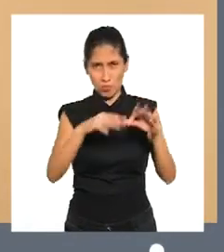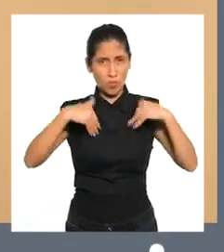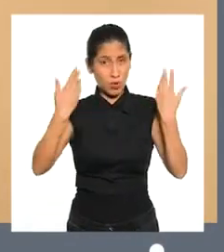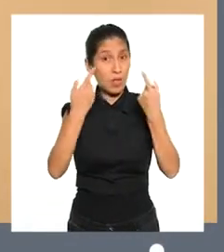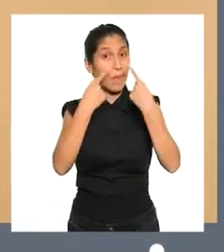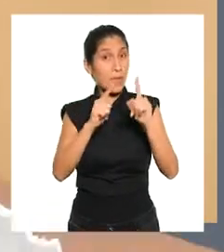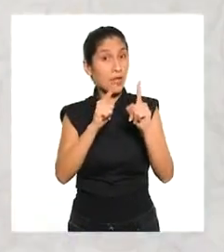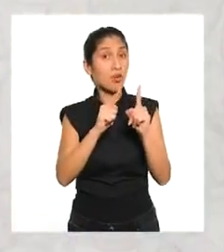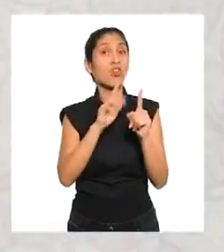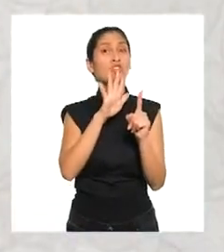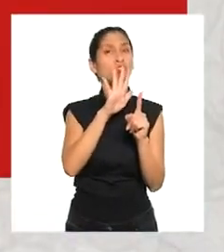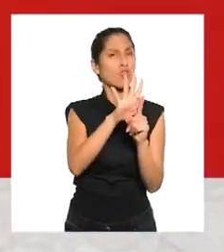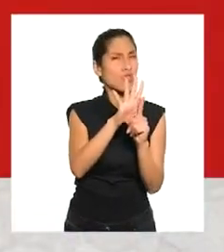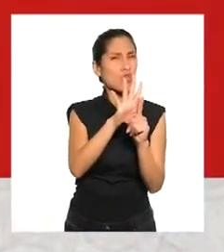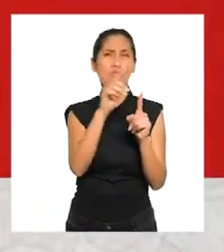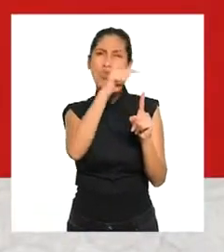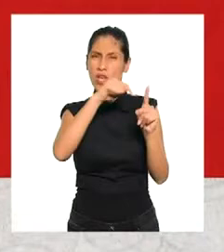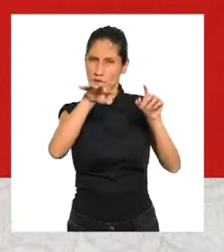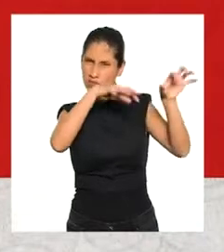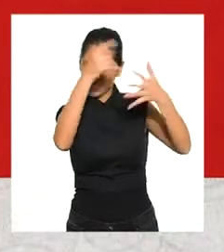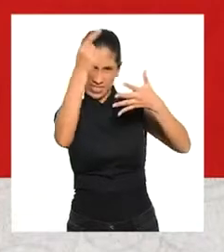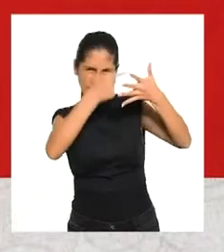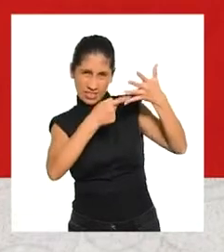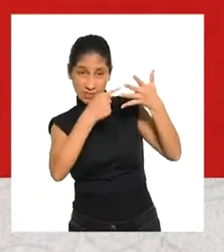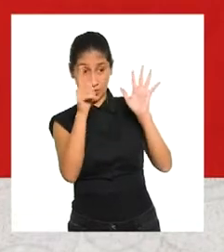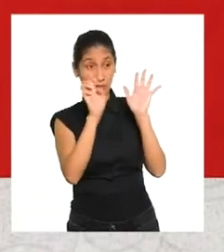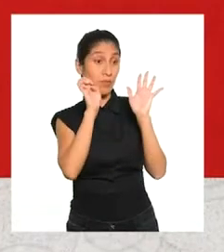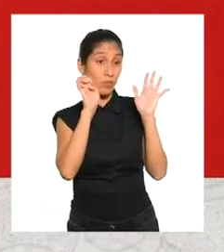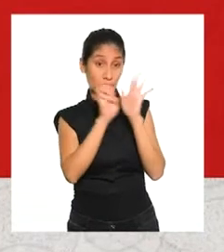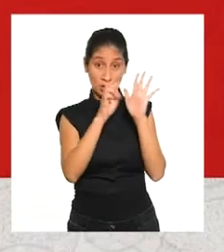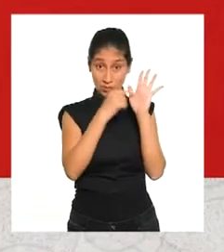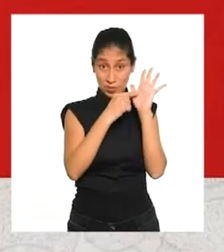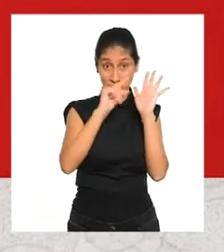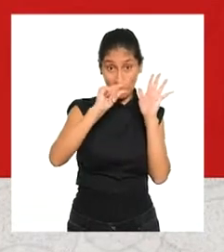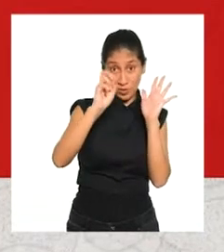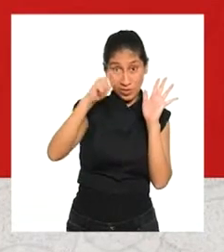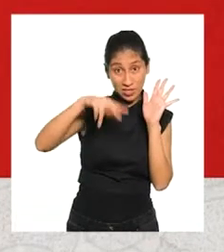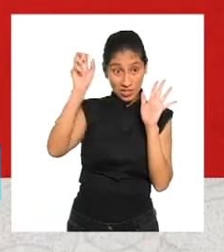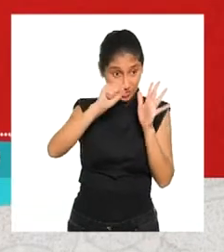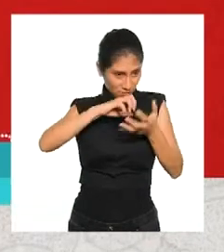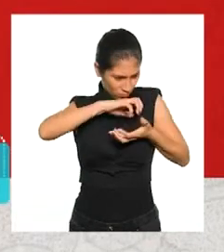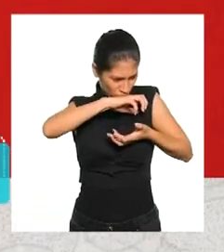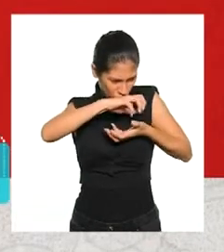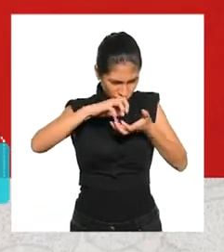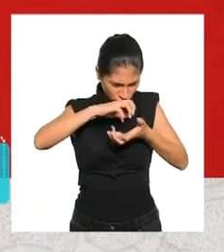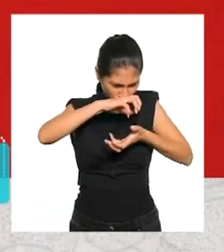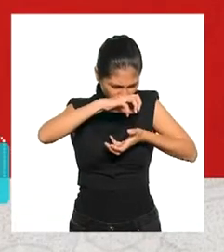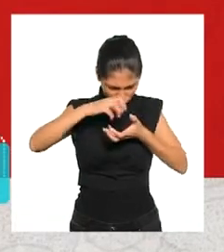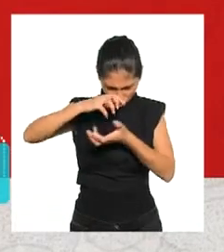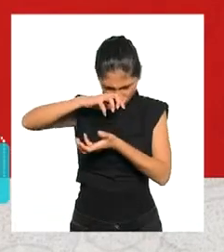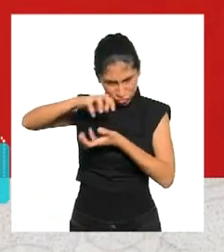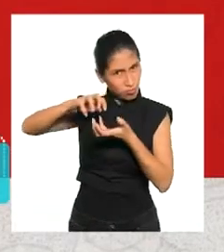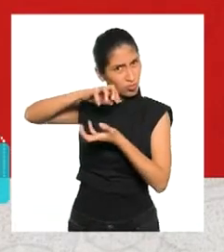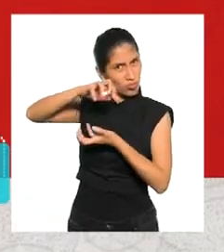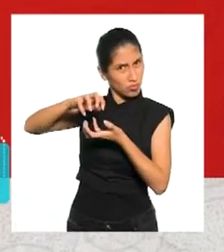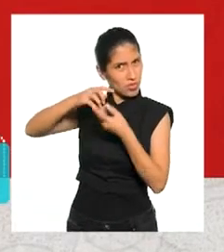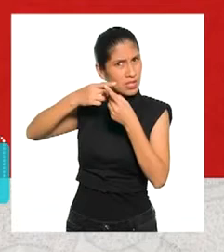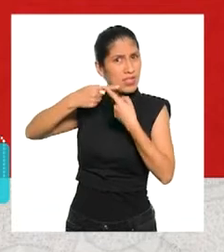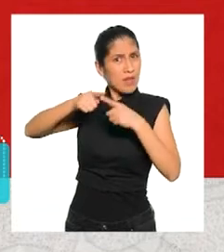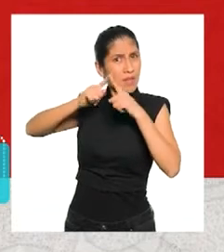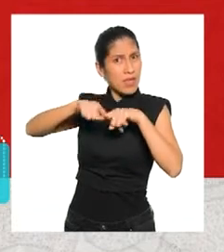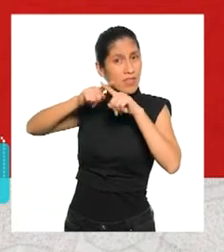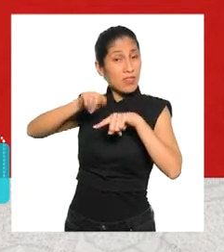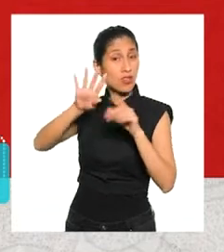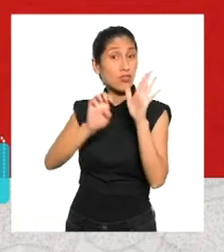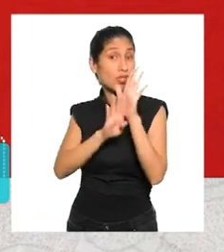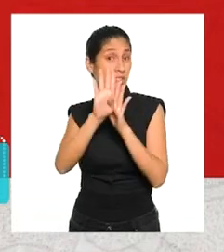funcionan puede ser diferente. Los genes se activan y desactivan en forma natural en las diferentes etapas del desarrollo.